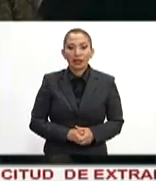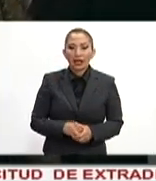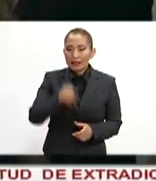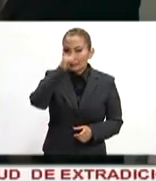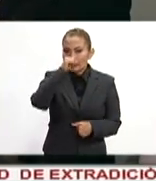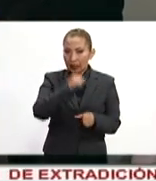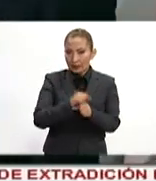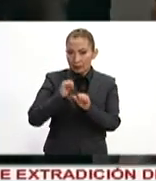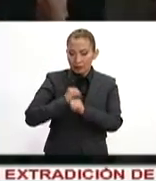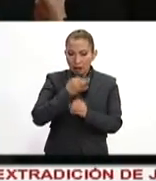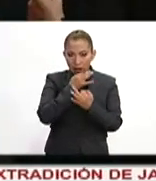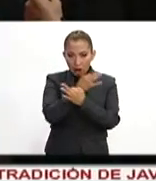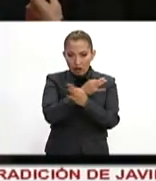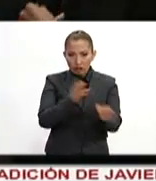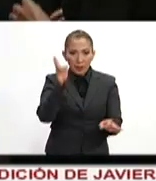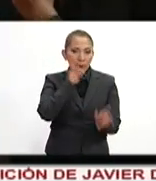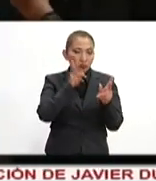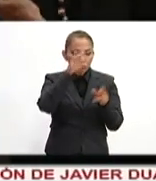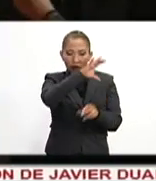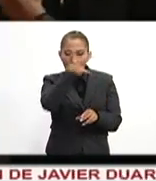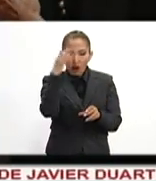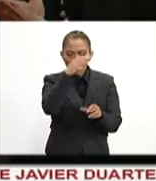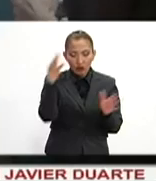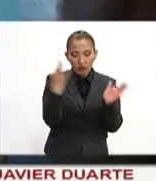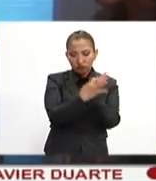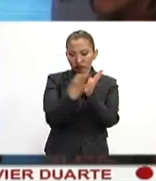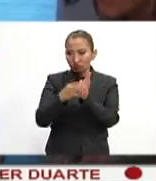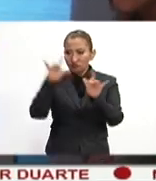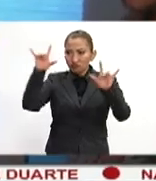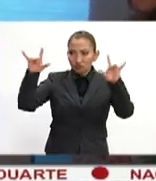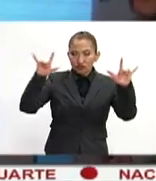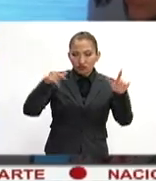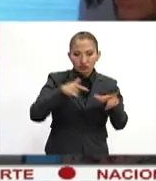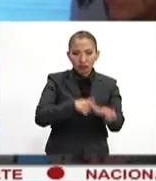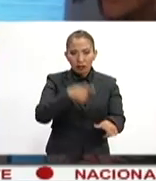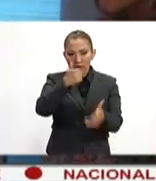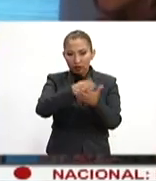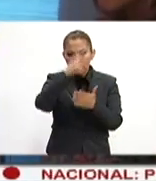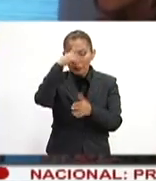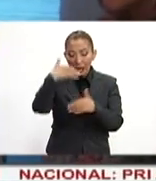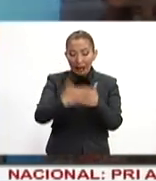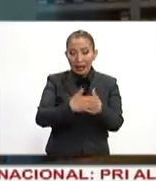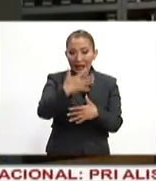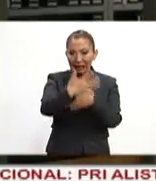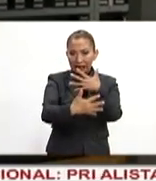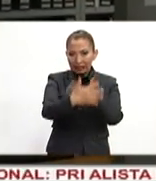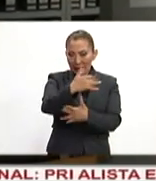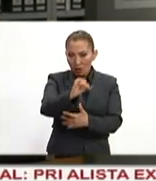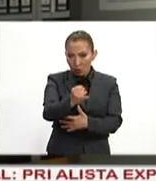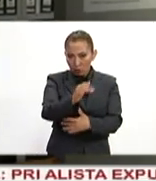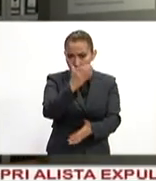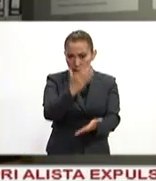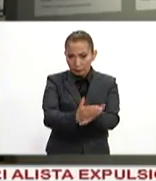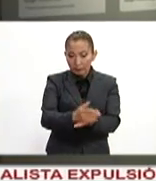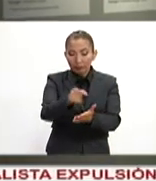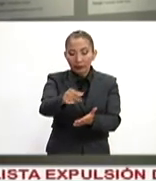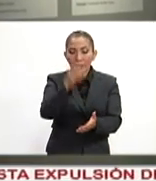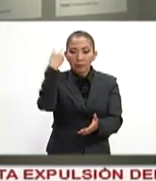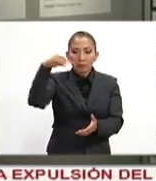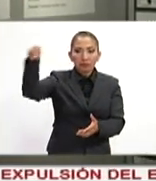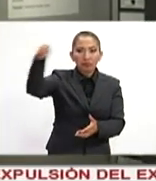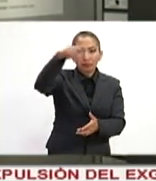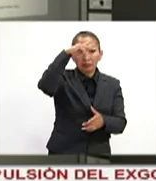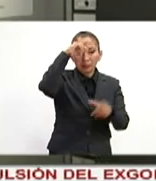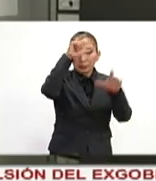El secretario anunció que la muestra fotográfica que permanecerá en la Ciudad de México hasta el próximo 15 de junio recorrerá todo